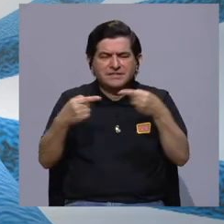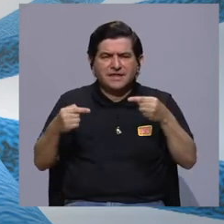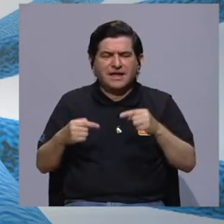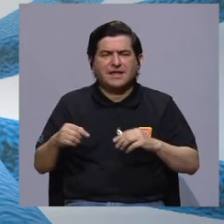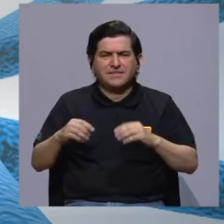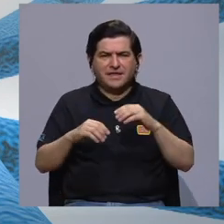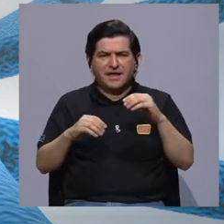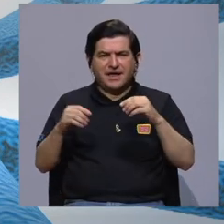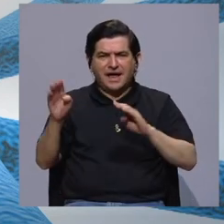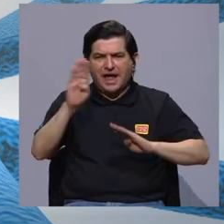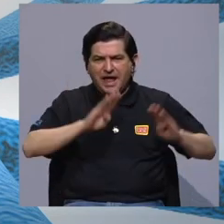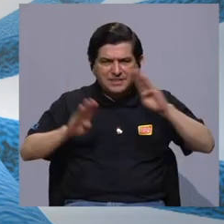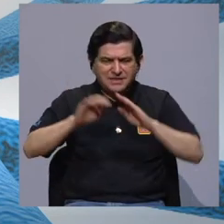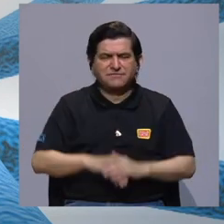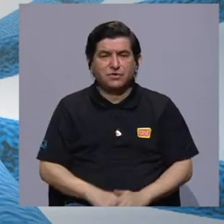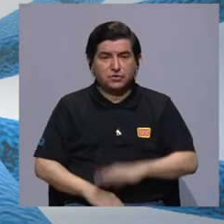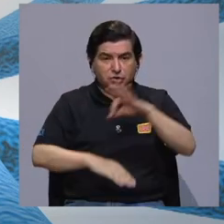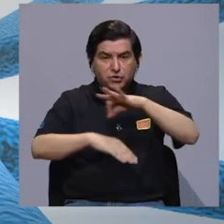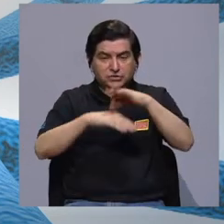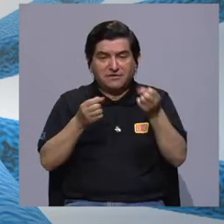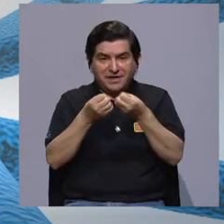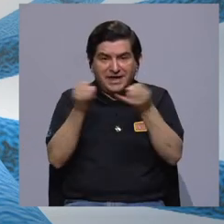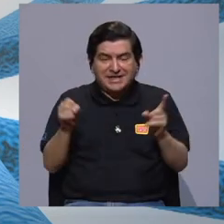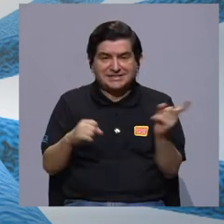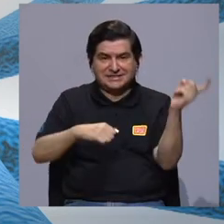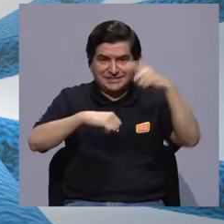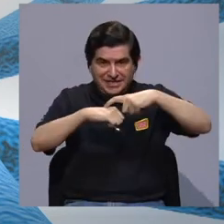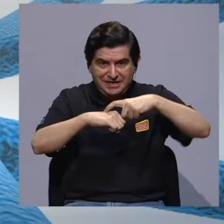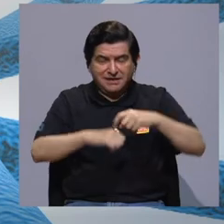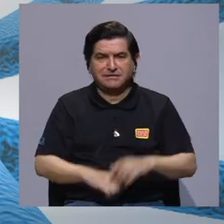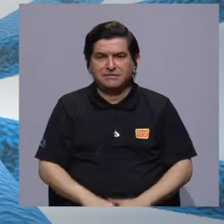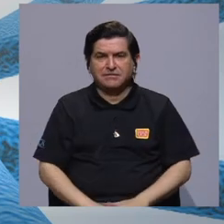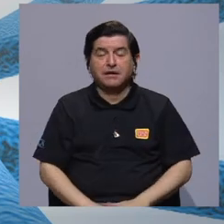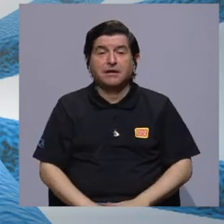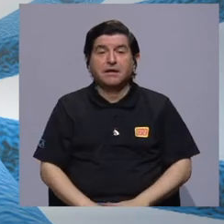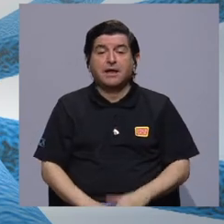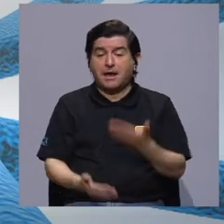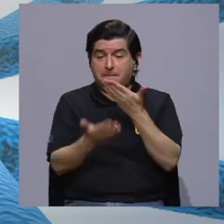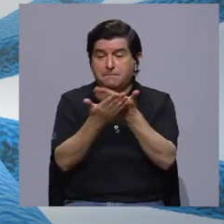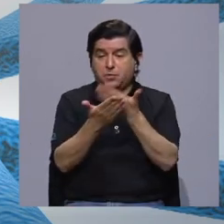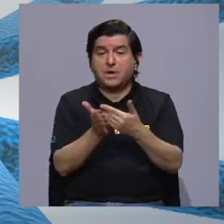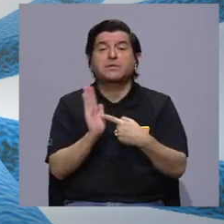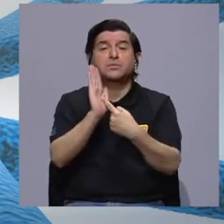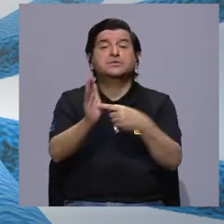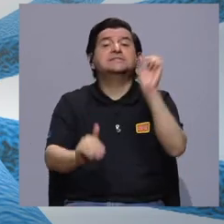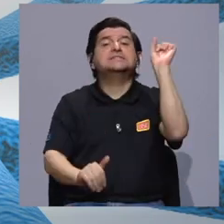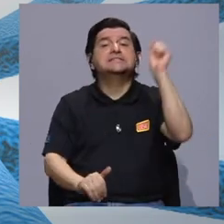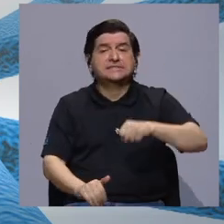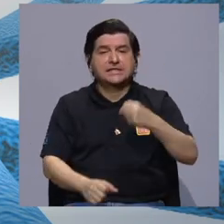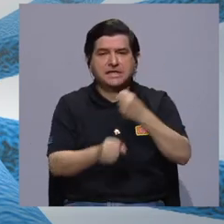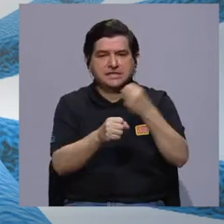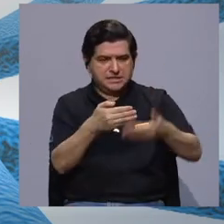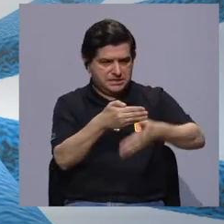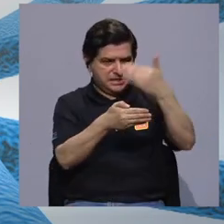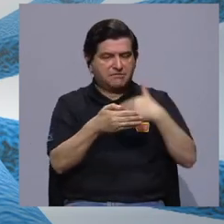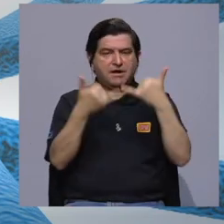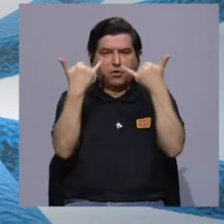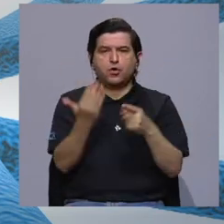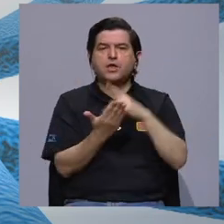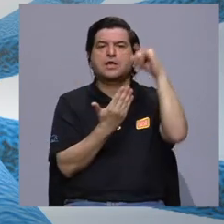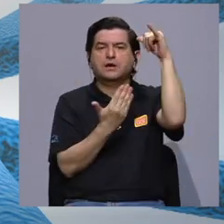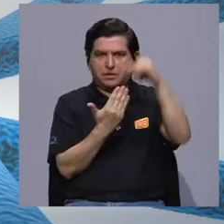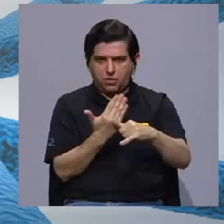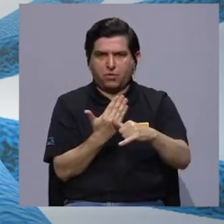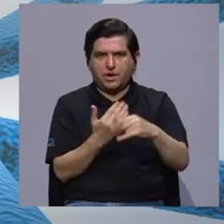aguijón? La evidencia que tenemos nos indica que sí. Tanto nuestro trabajo previo como